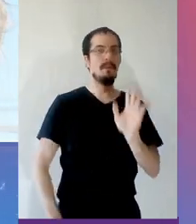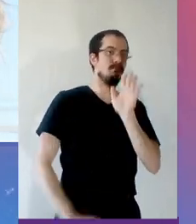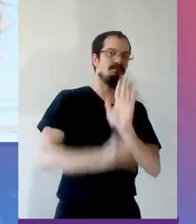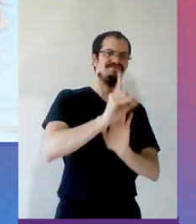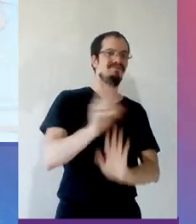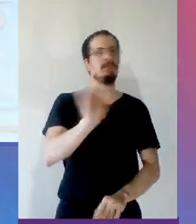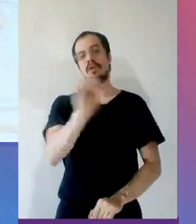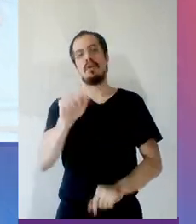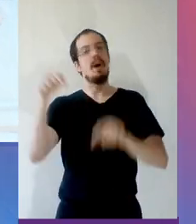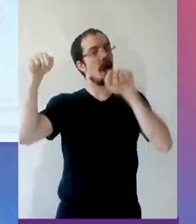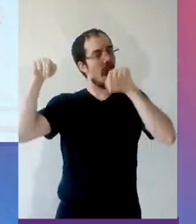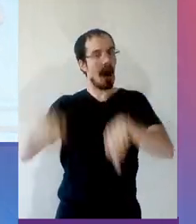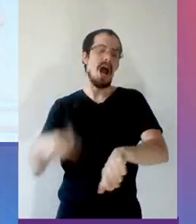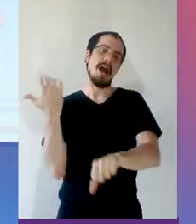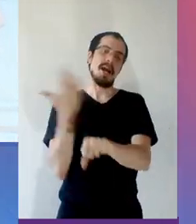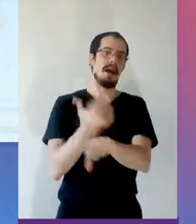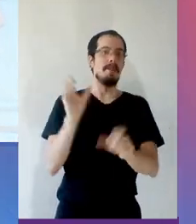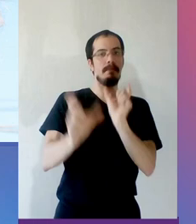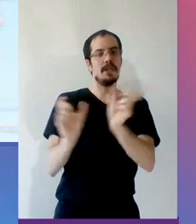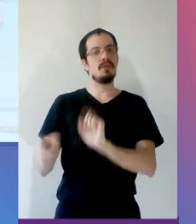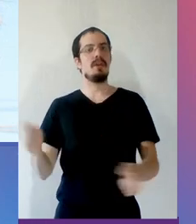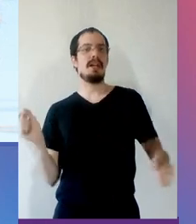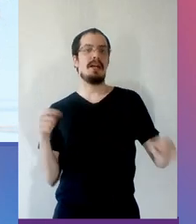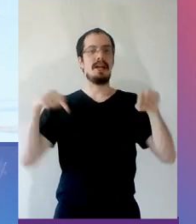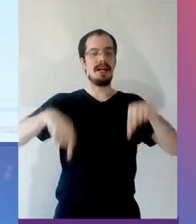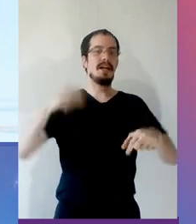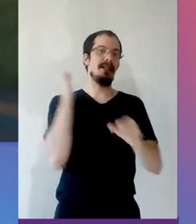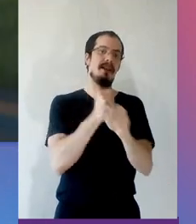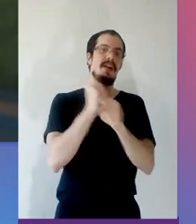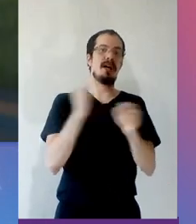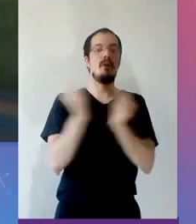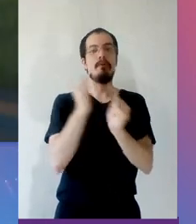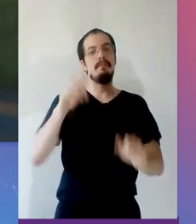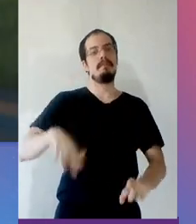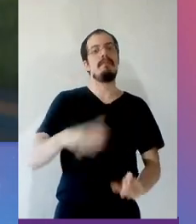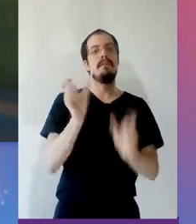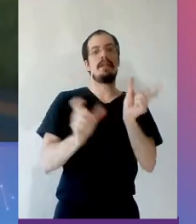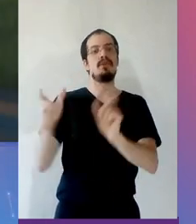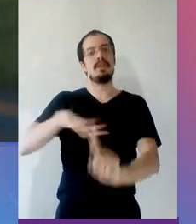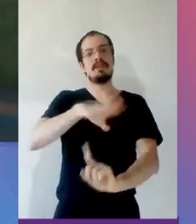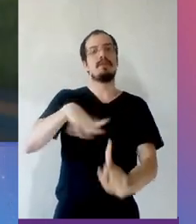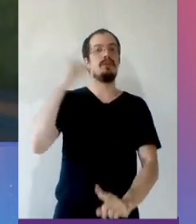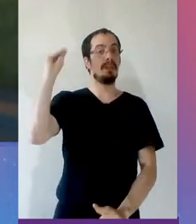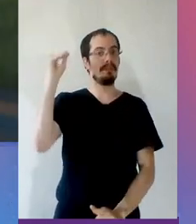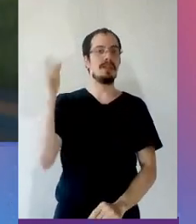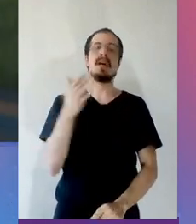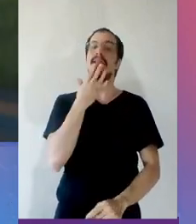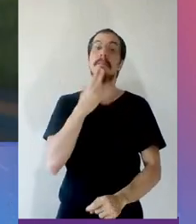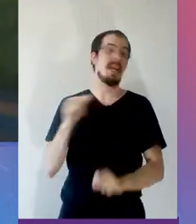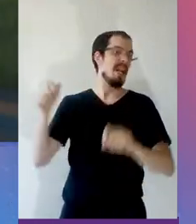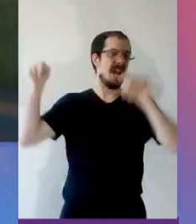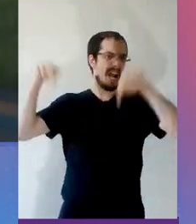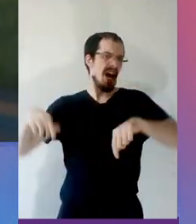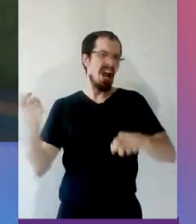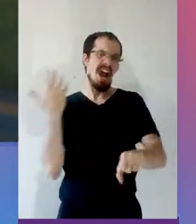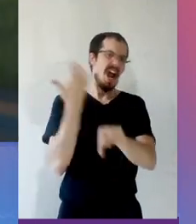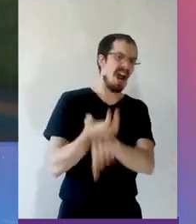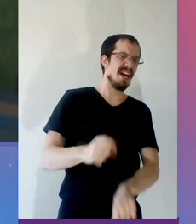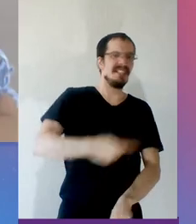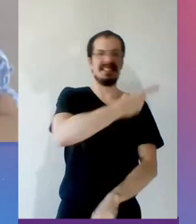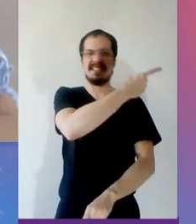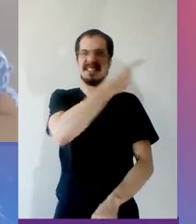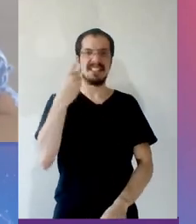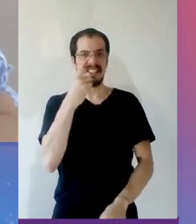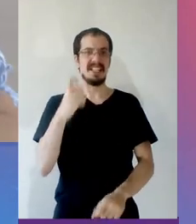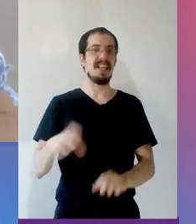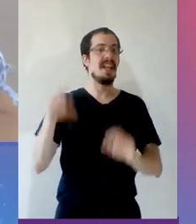con discapacitados, que trabajan con personas que no necesariamente tienen el 100% de su potencial,